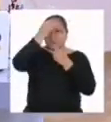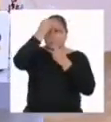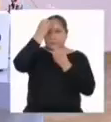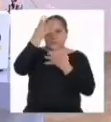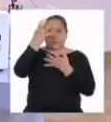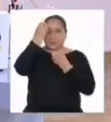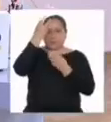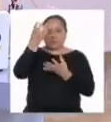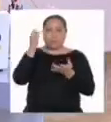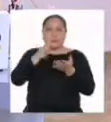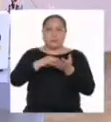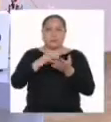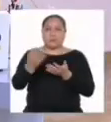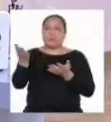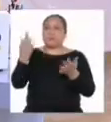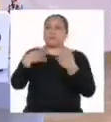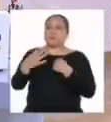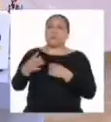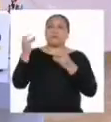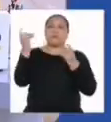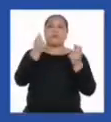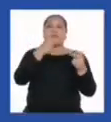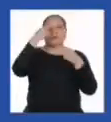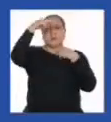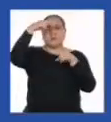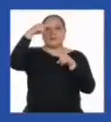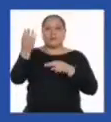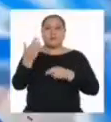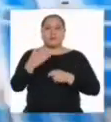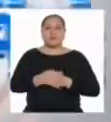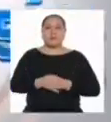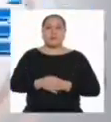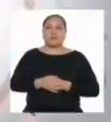información y por eso vamos con nuestras Rappi Noticias.